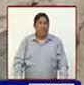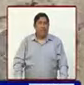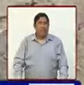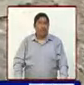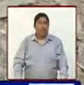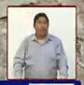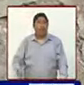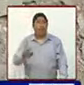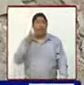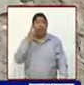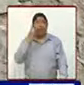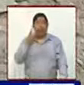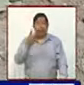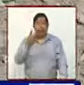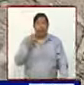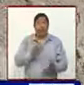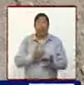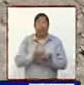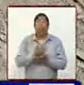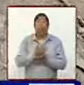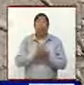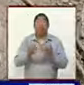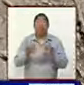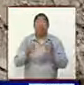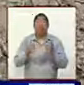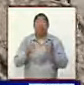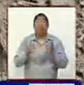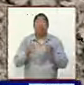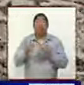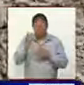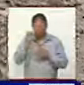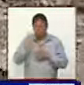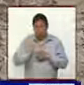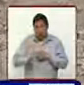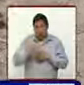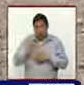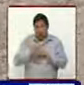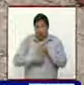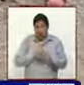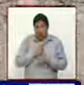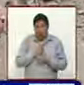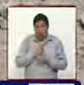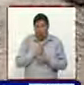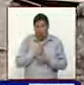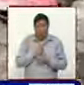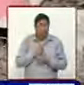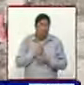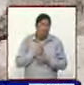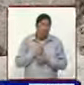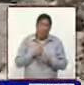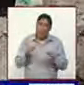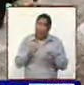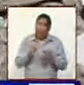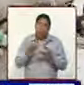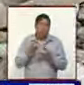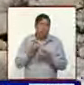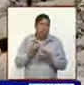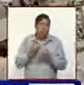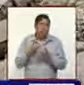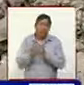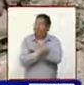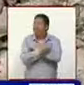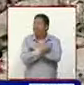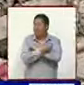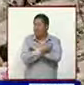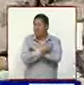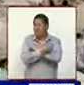Y lo que ustedes observan son parte de los juguetes del pequeño niño de 3 años. Prácticamente también quedaron